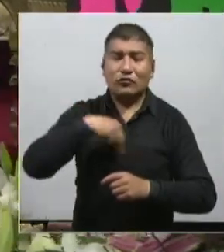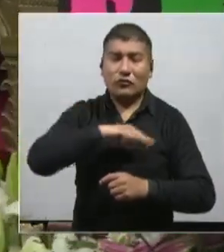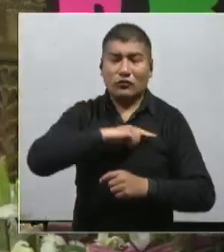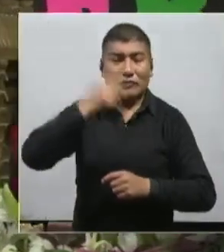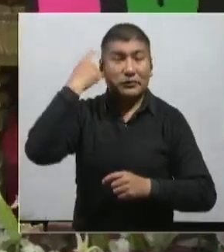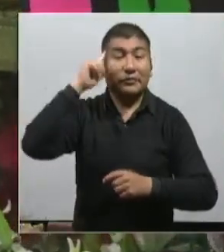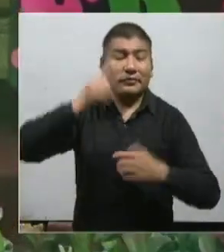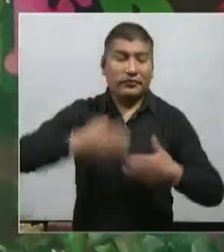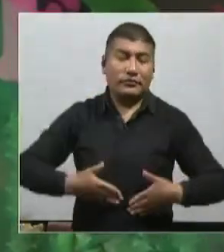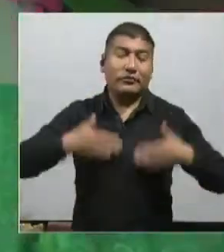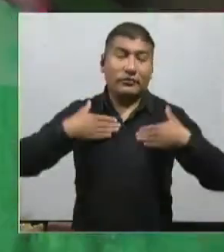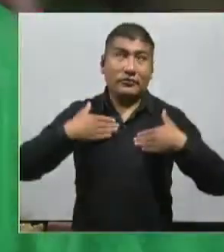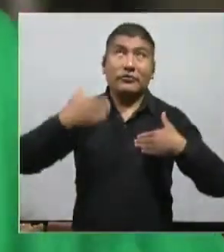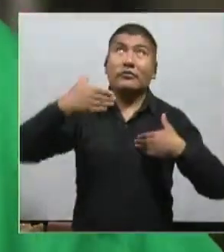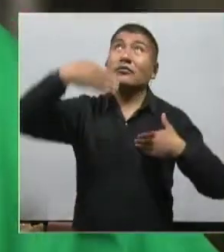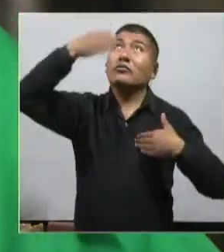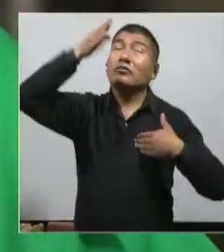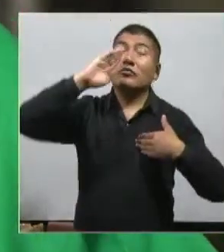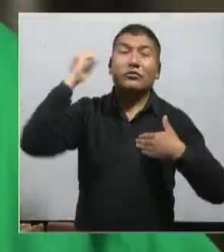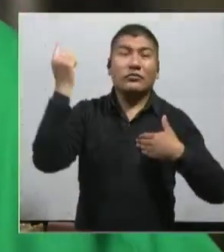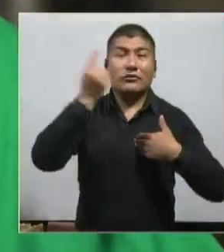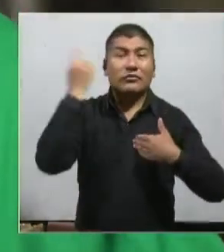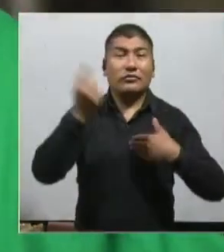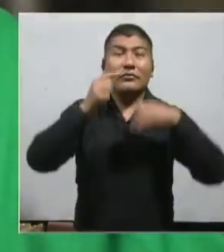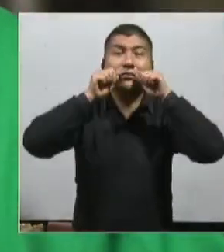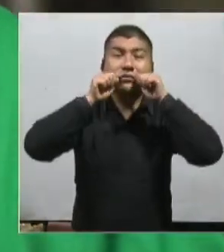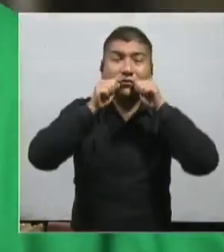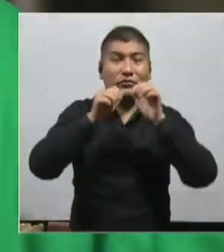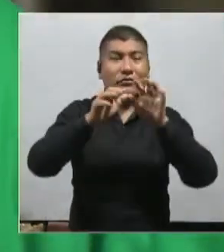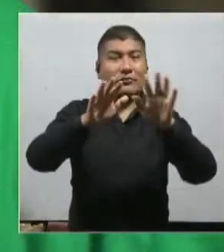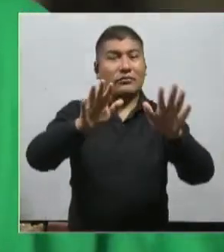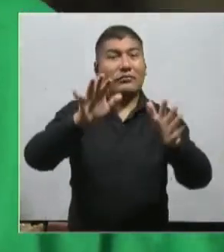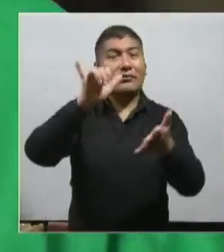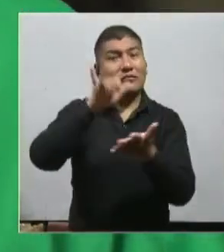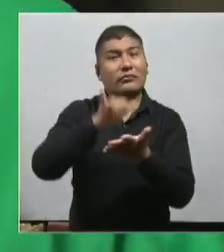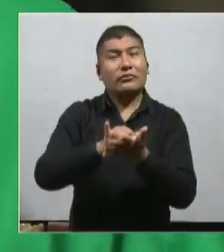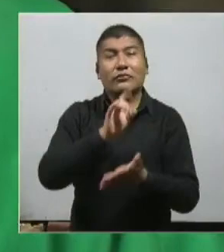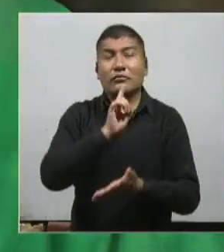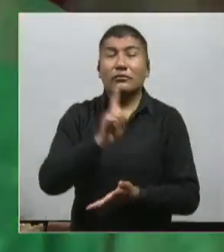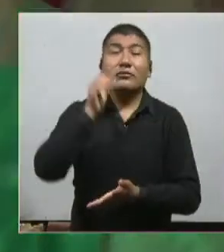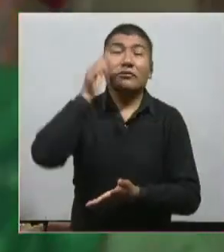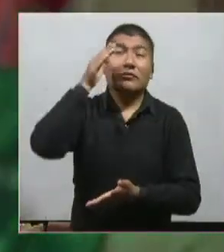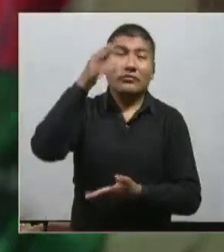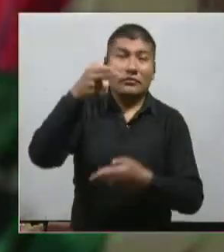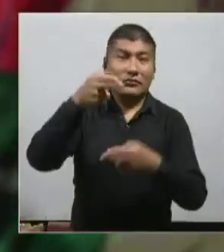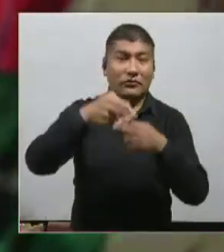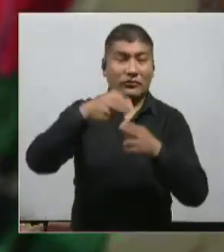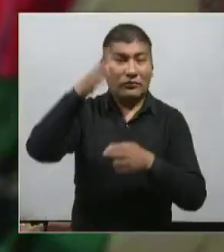vida. Dios siempre nos bendiga, así sea. En el nombre